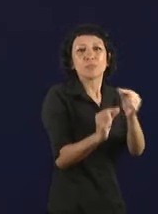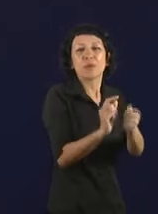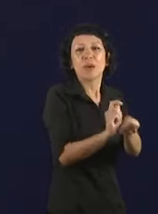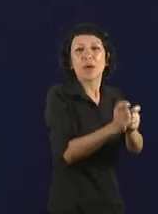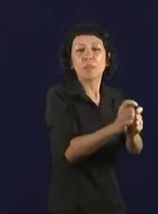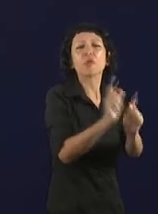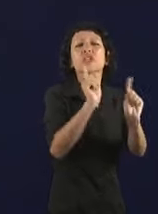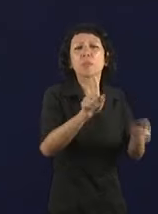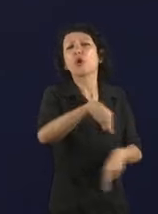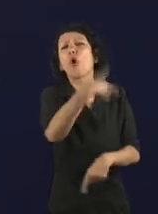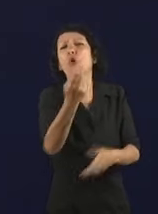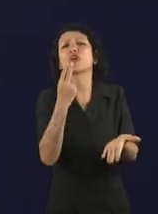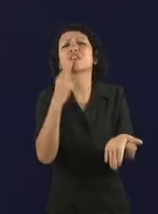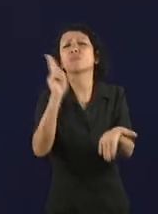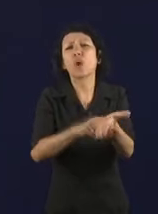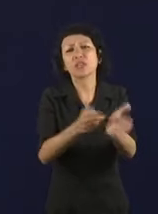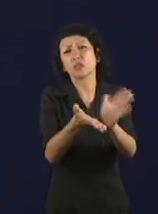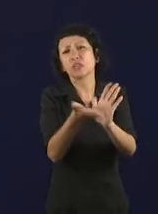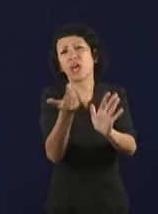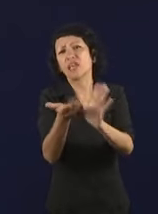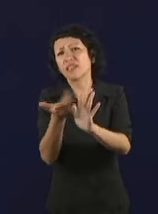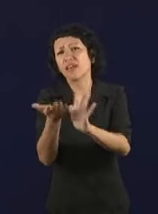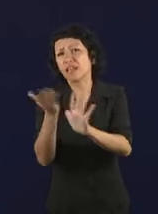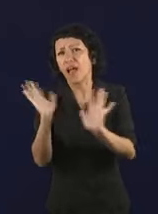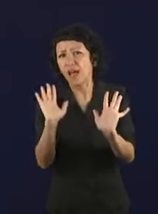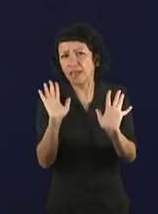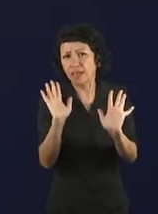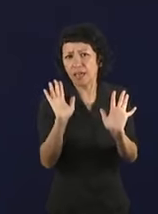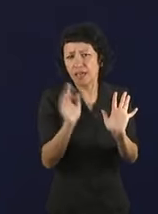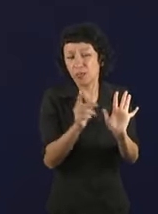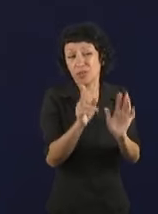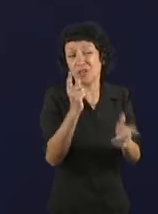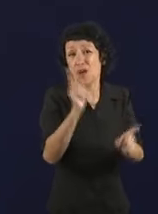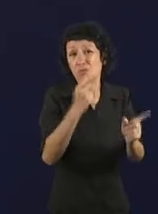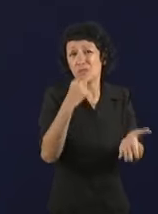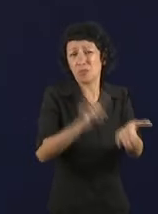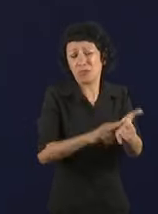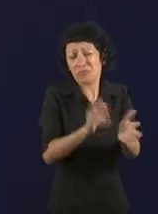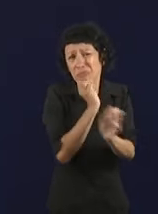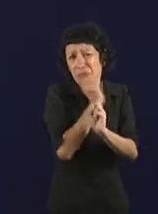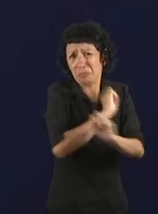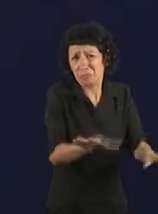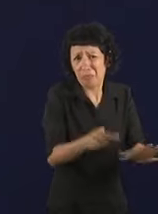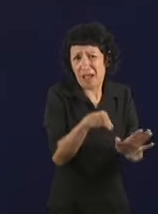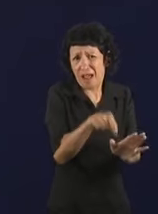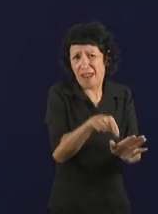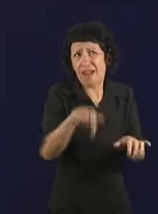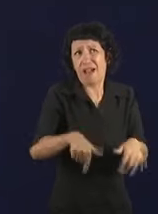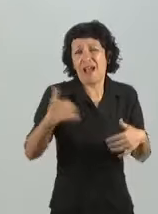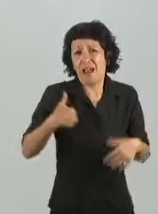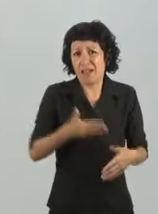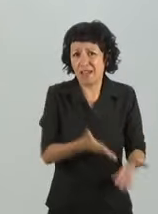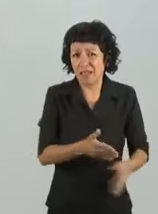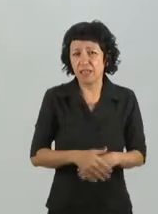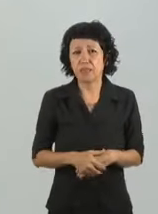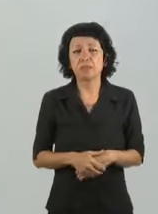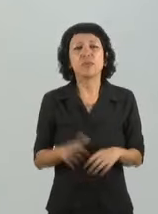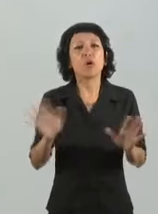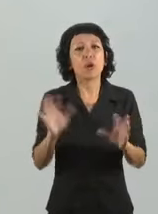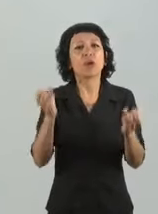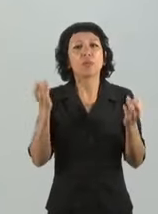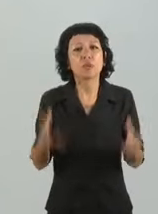impuestos que consideramos eh Al menos nefastos en el sistema tributario argentino qué tal Vocero